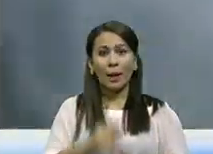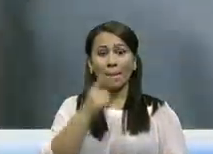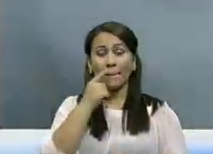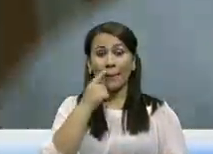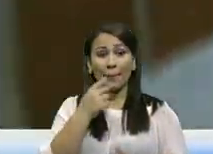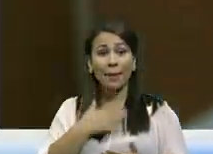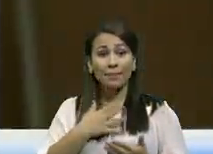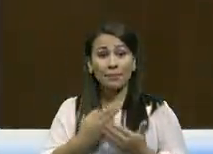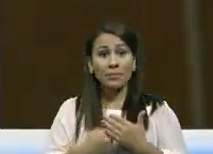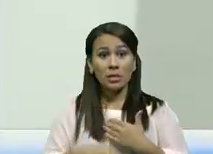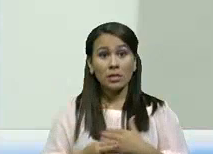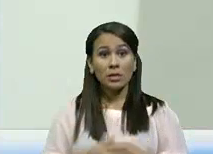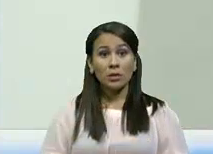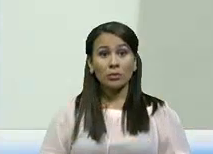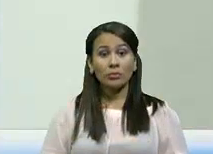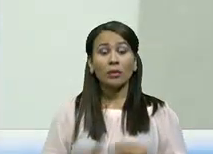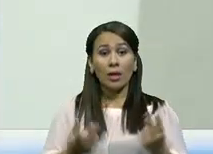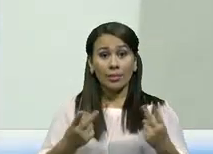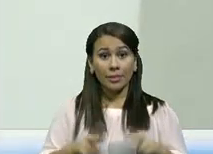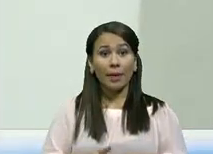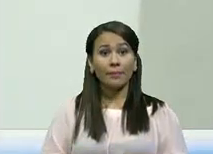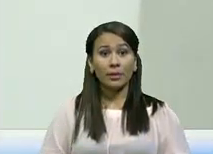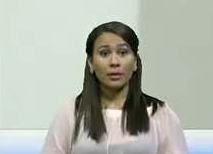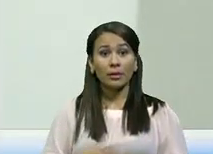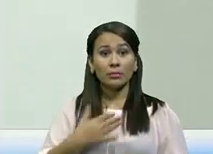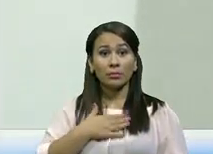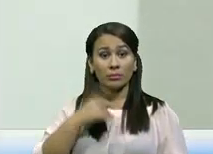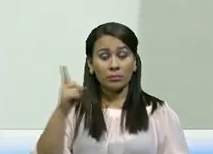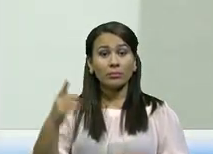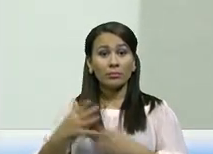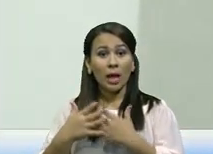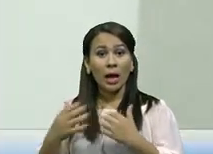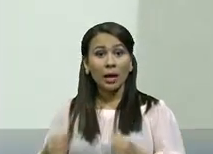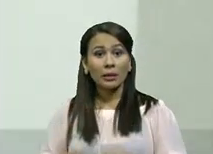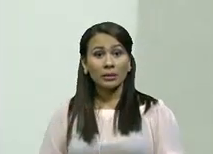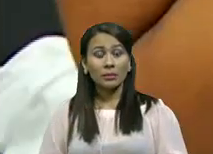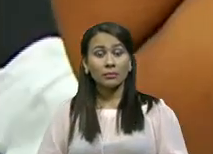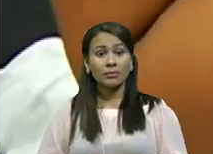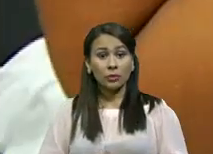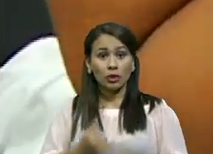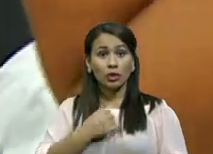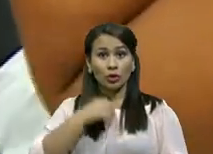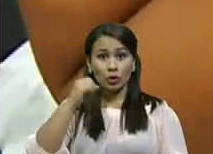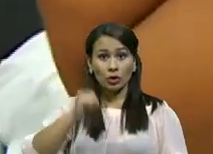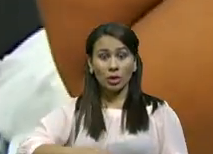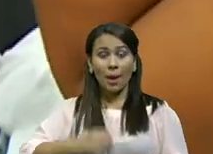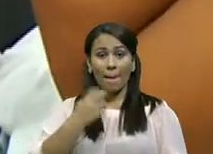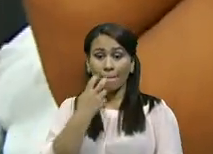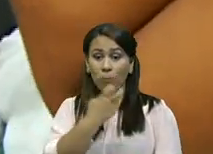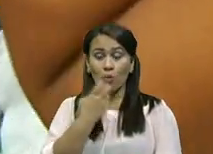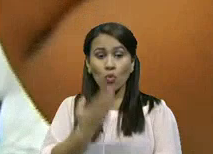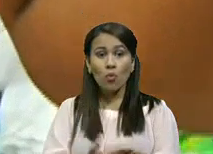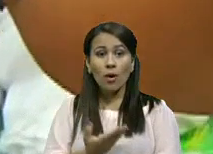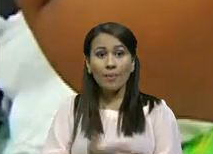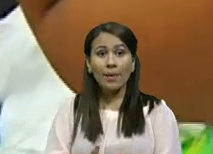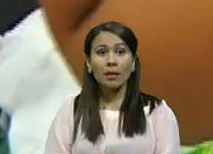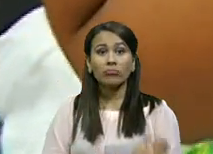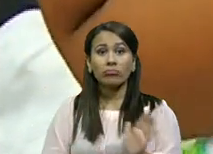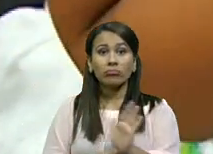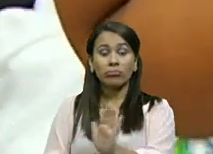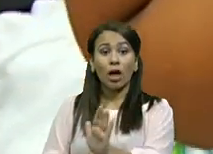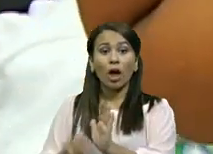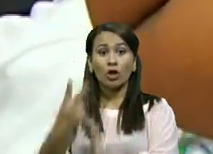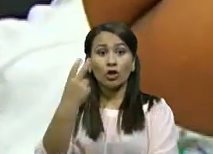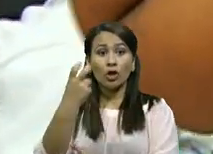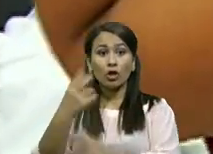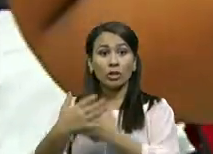mis hijos está por intento, pues. El papá de ellos está por intento. Porque él sí, yo inclusive tuve pruebas. Ya le dieron 12